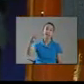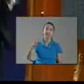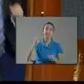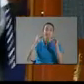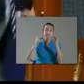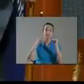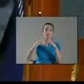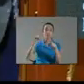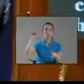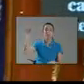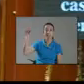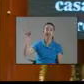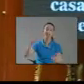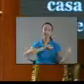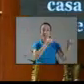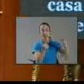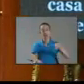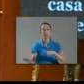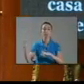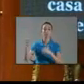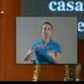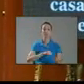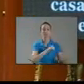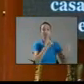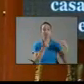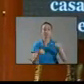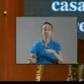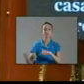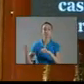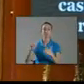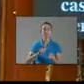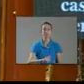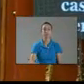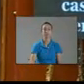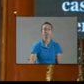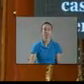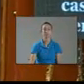La Biblia dice, decirle al justo